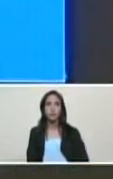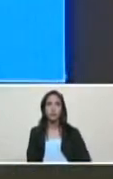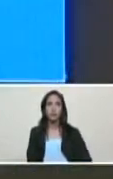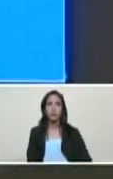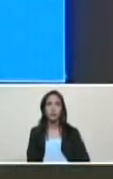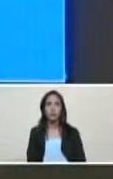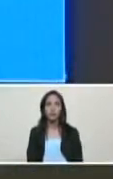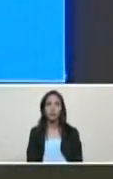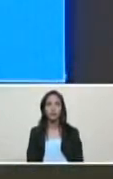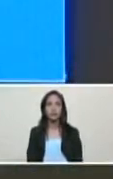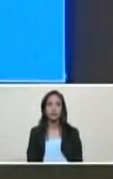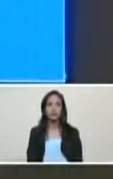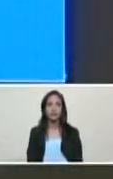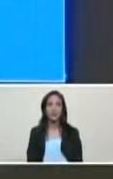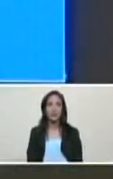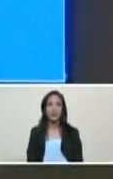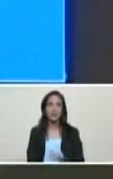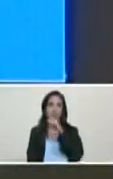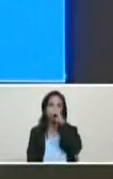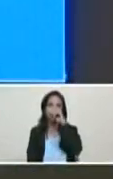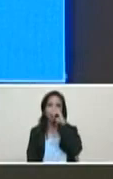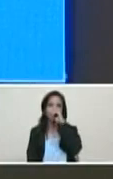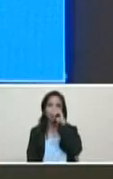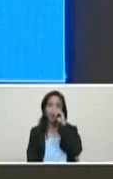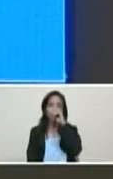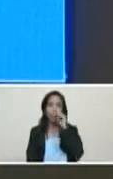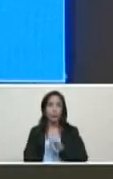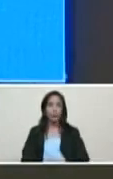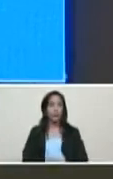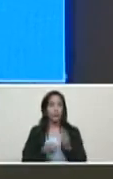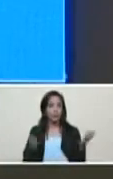Creo que es una de las bases más grandes que tenemos que sembrar en el pueblo.